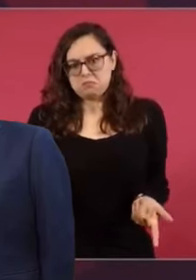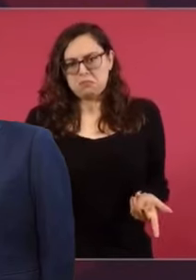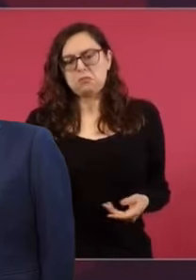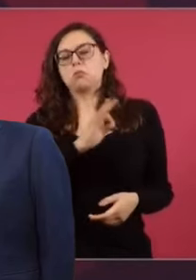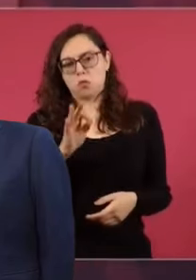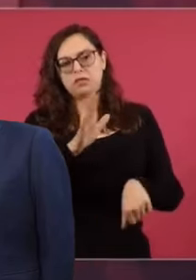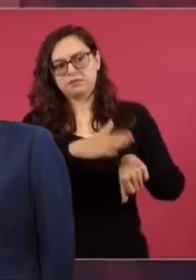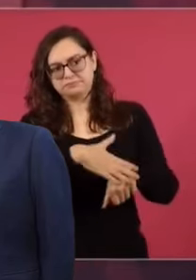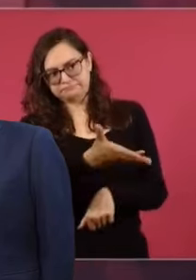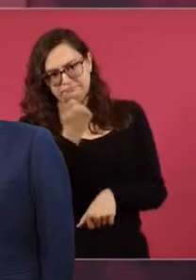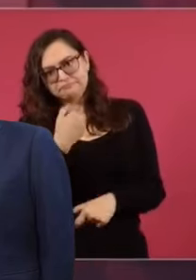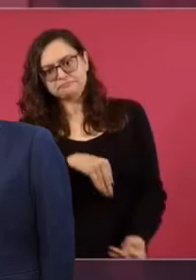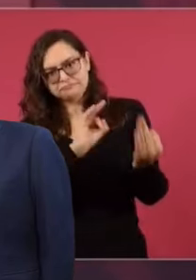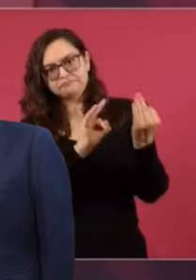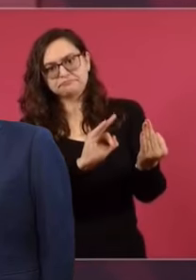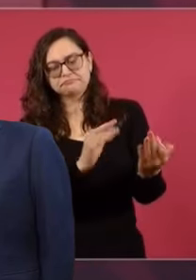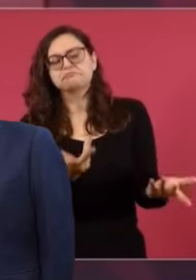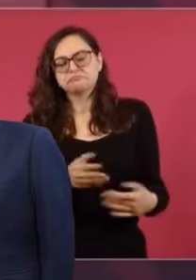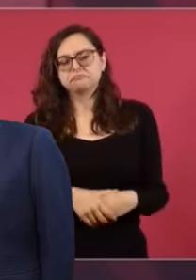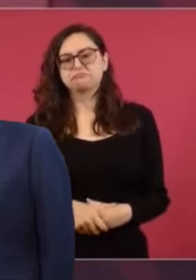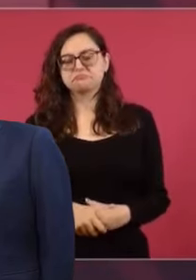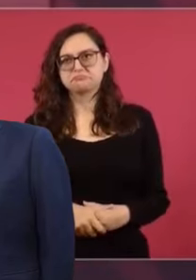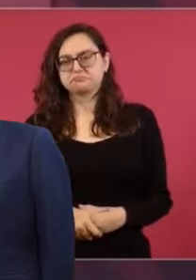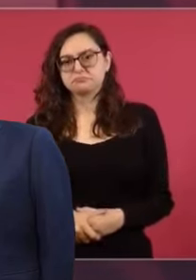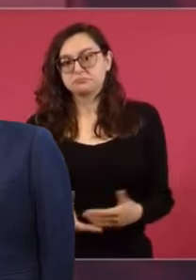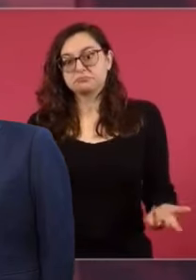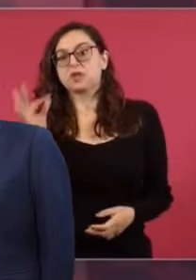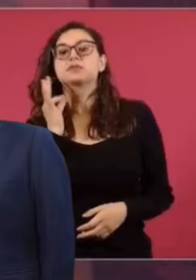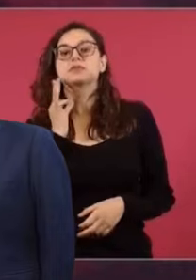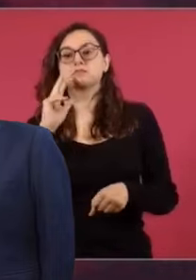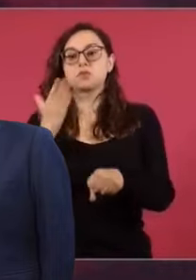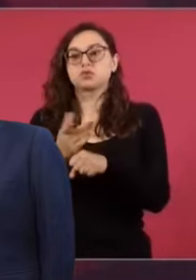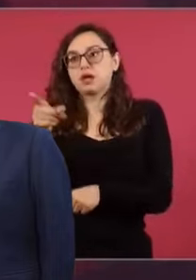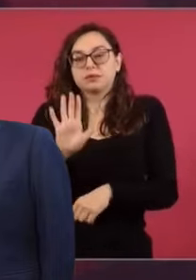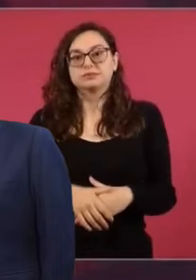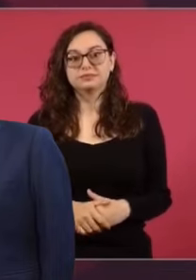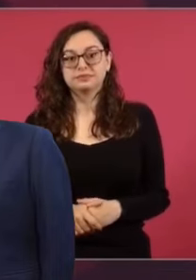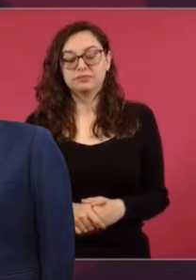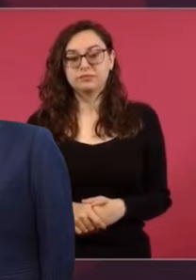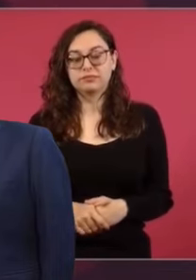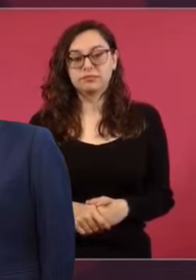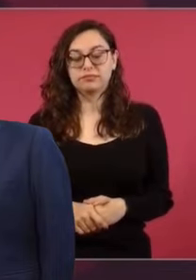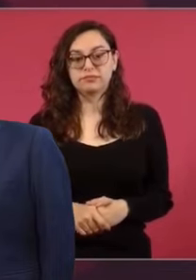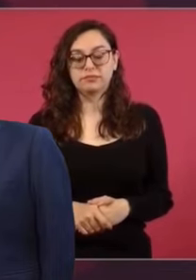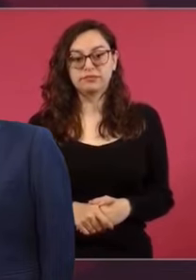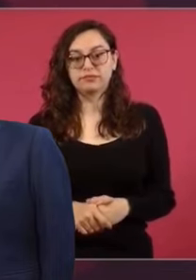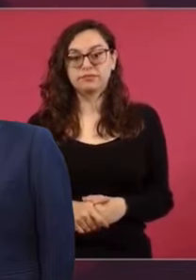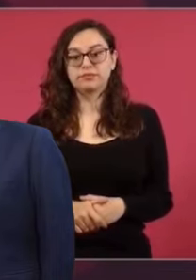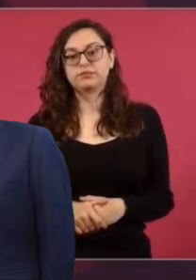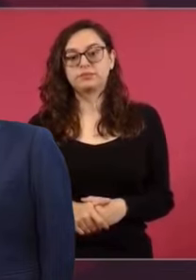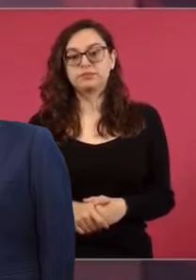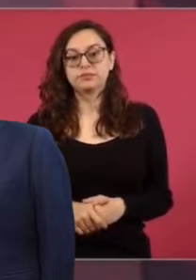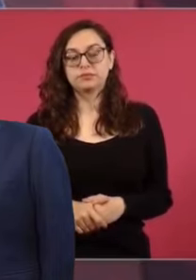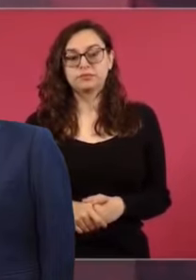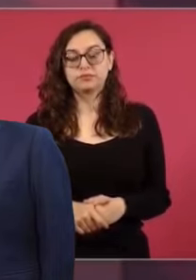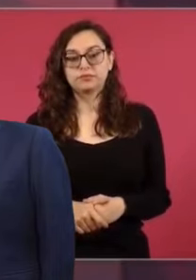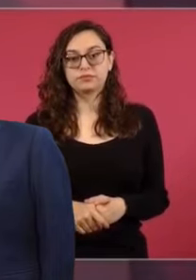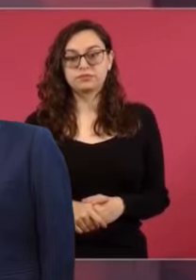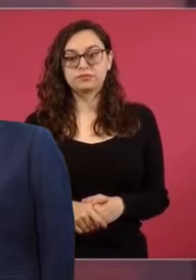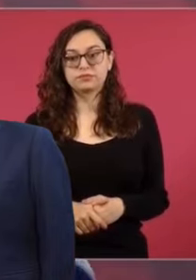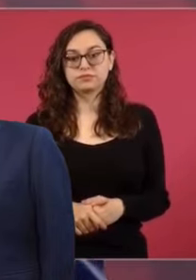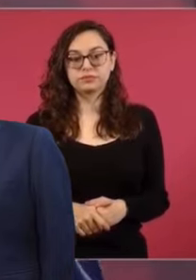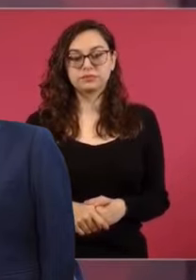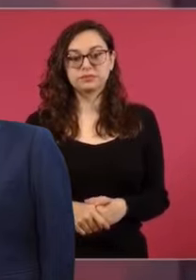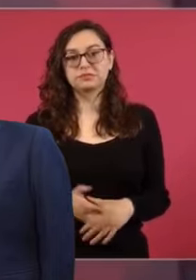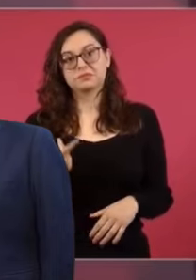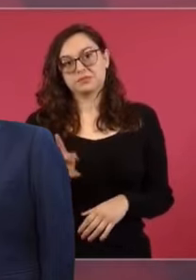llamar a declarar al presidente, expresidente Peña, depende de la Fiscalía. Apúntele bien. Hacerlo. Nada más que se me hace